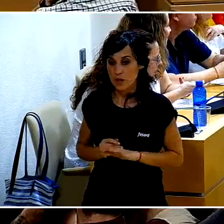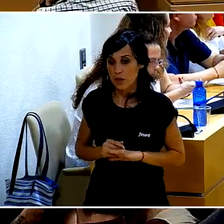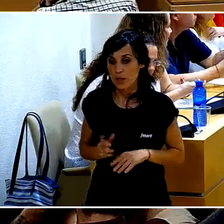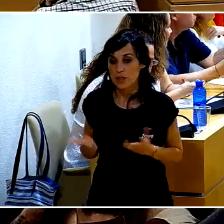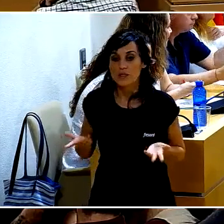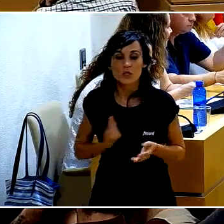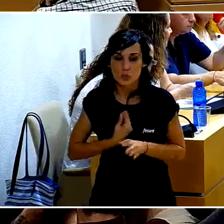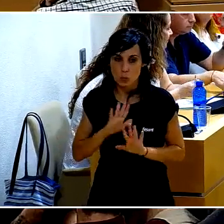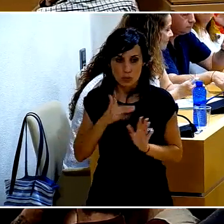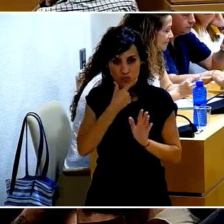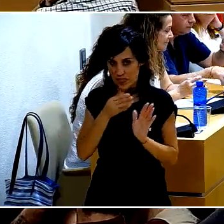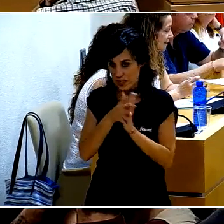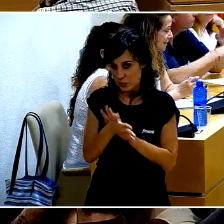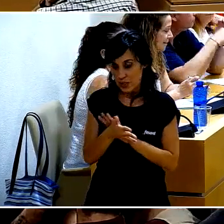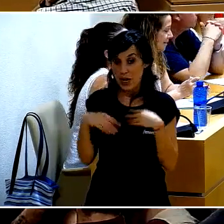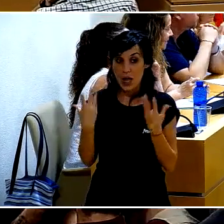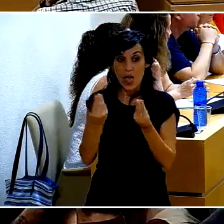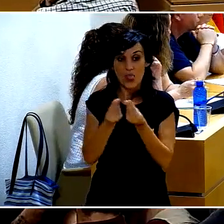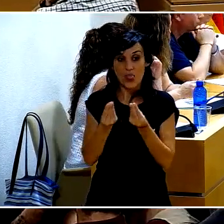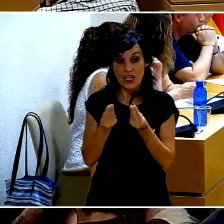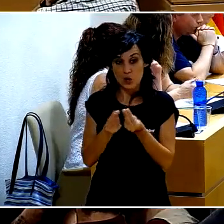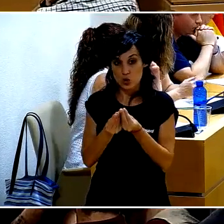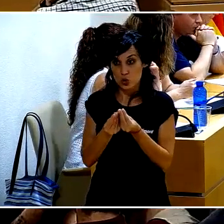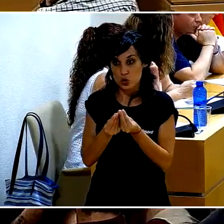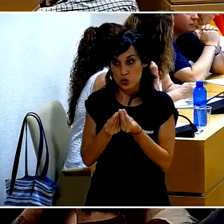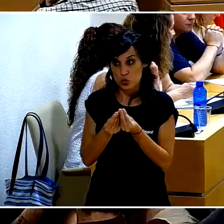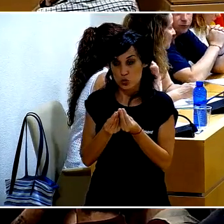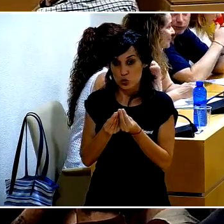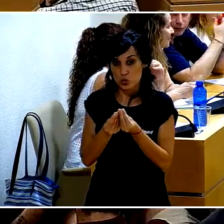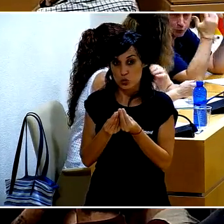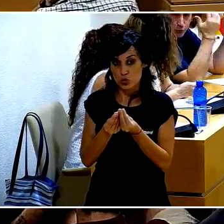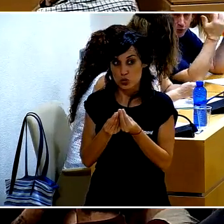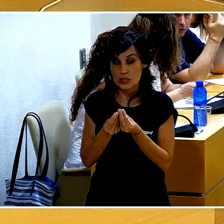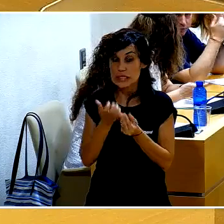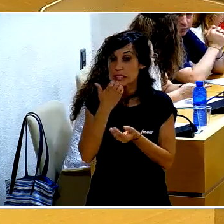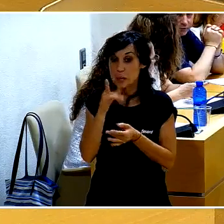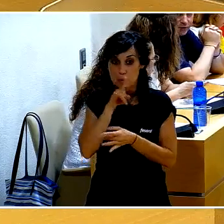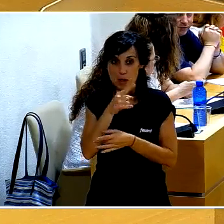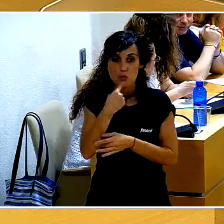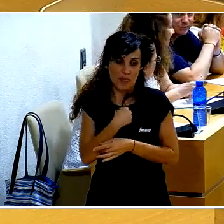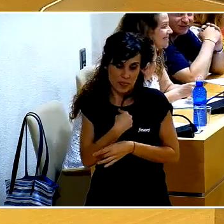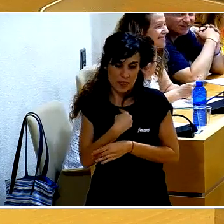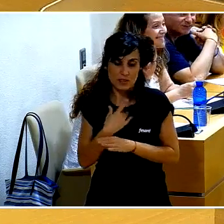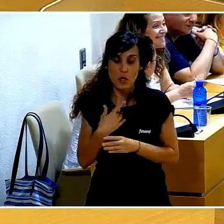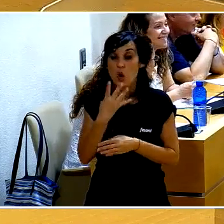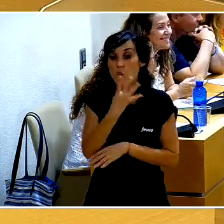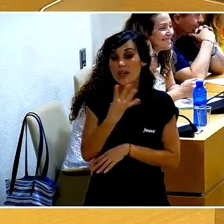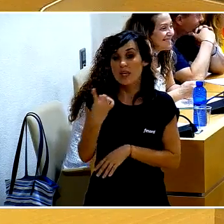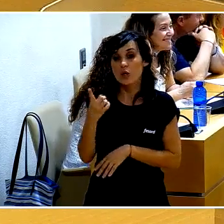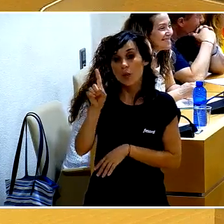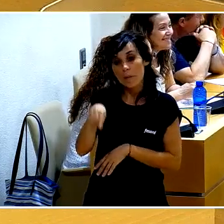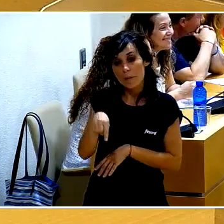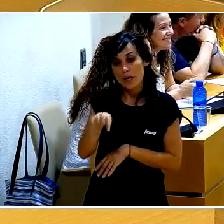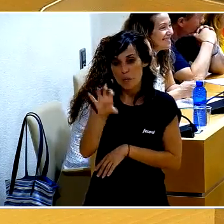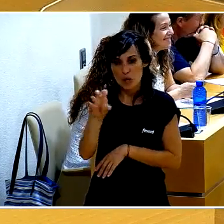muy fácil de explicar. Según los datos que manejamos, e insisto que si son incorrectos, usted nos lo dice, hay 41.000 y pico €